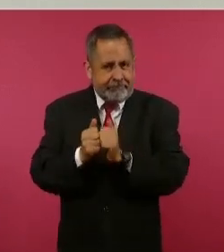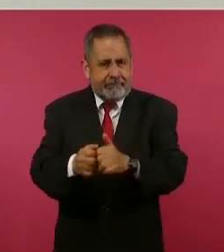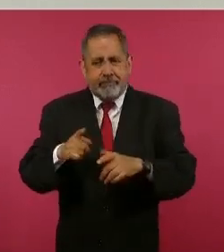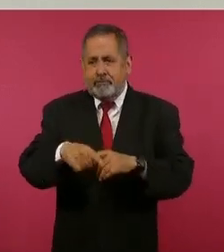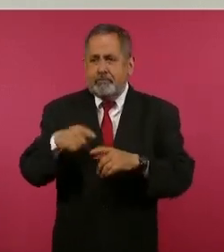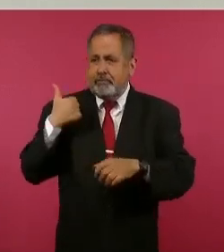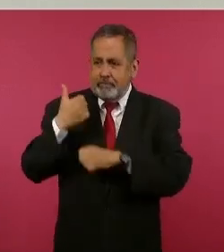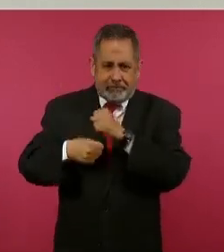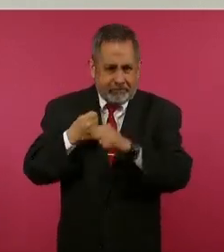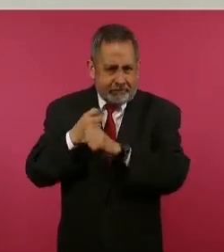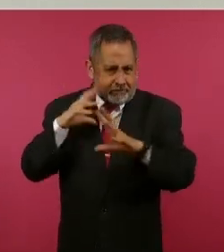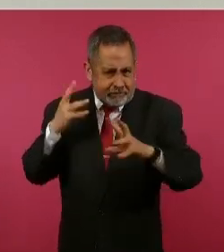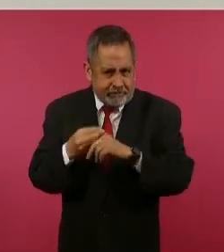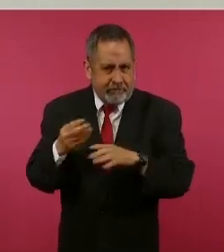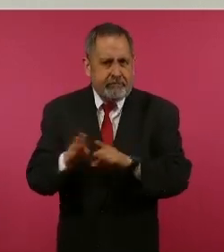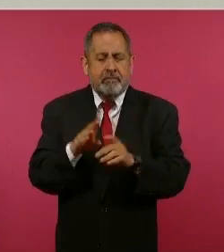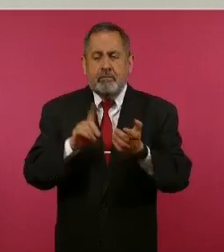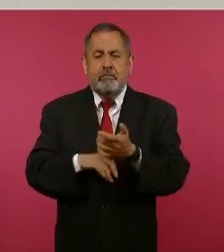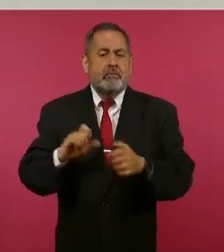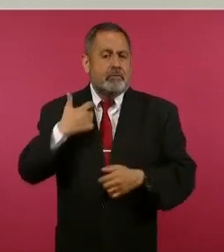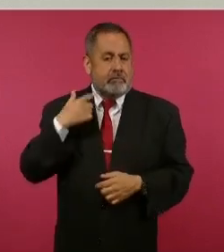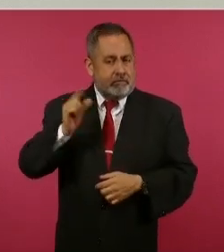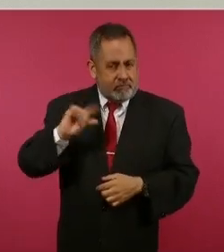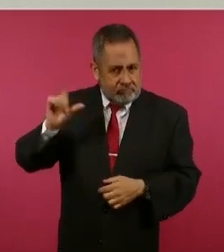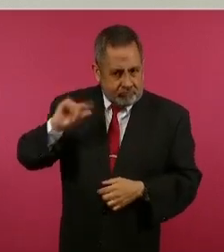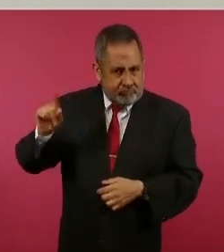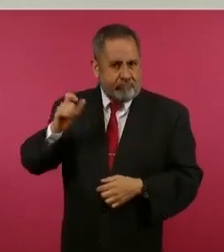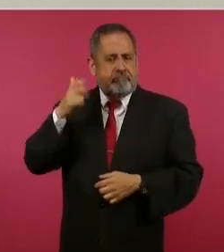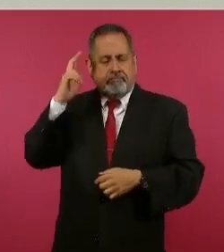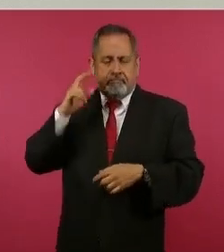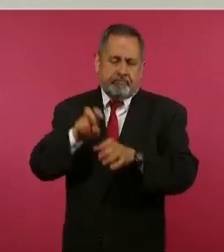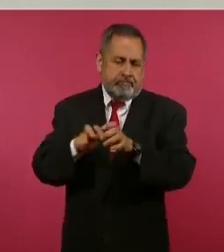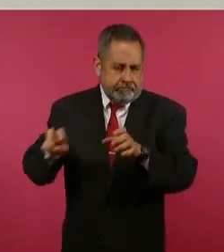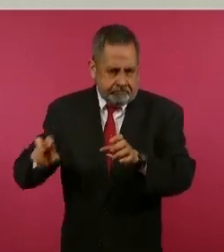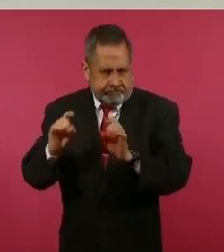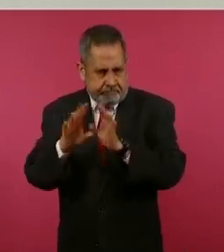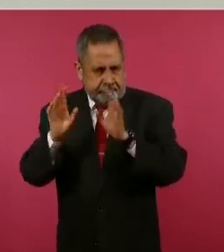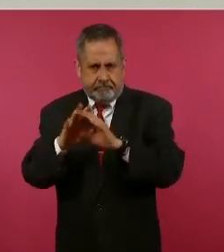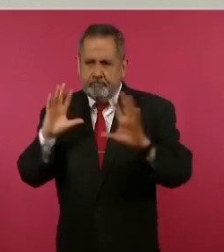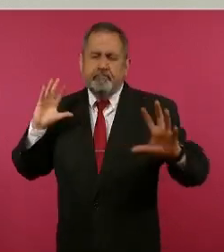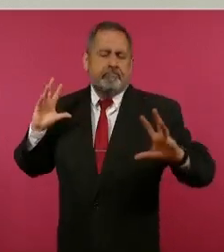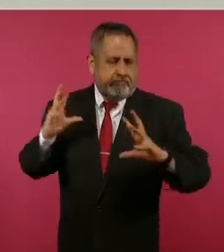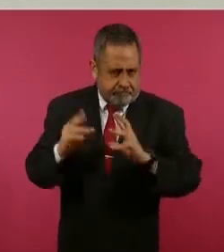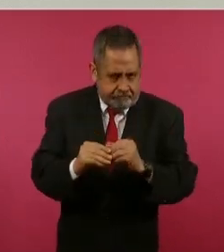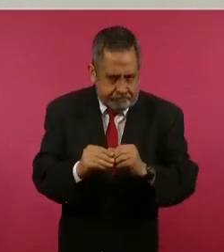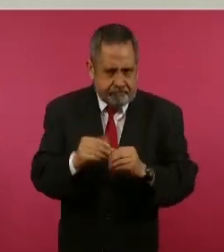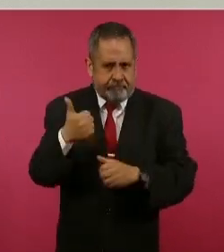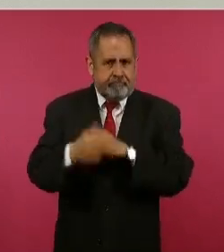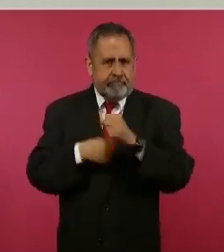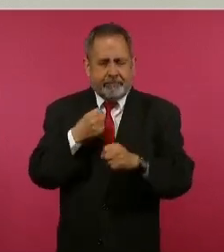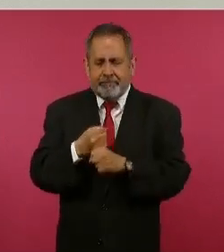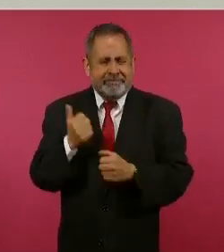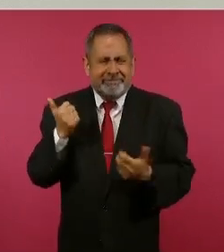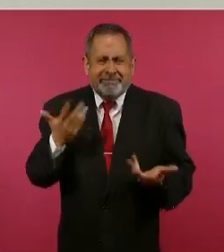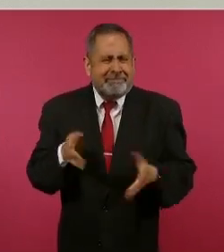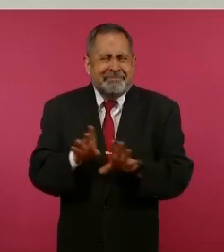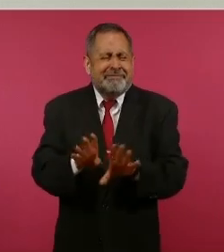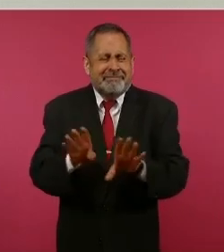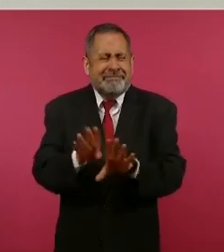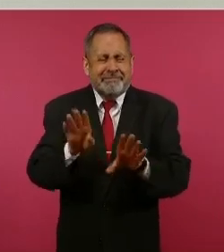de su sexenio, incluso exfuncionarios que estuvieron con usted en el transcurso de estos 6 años,